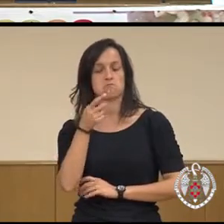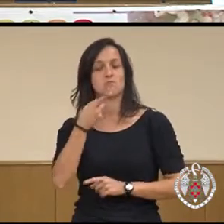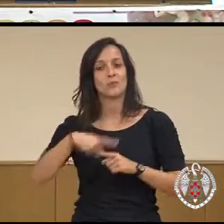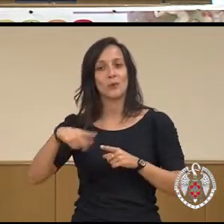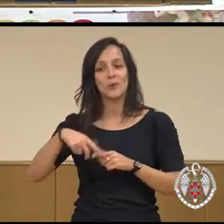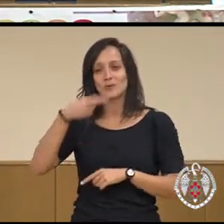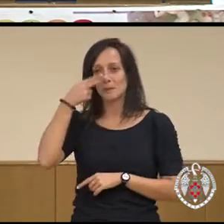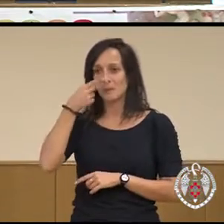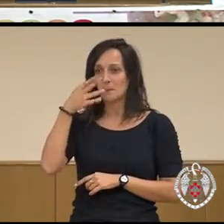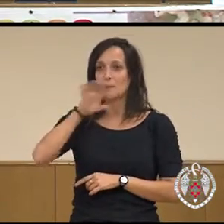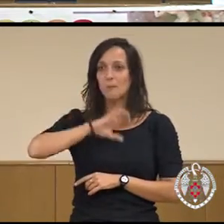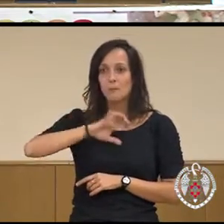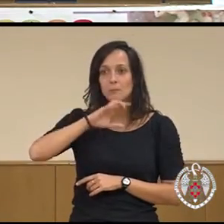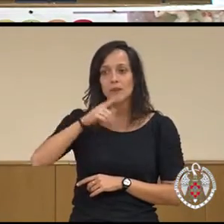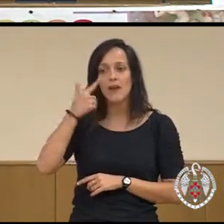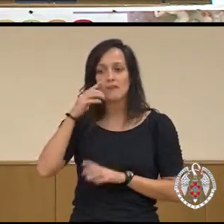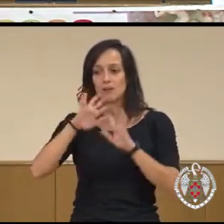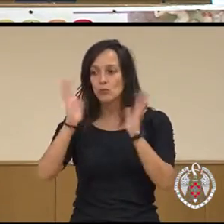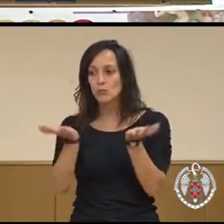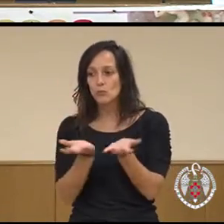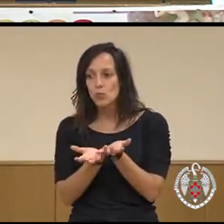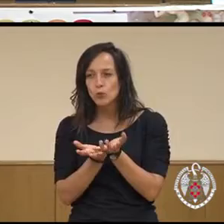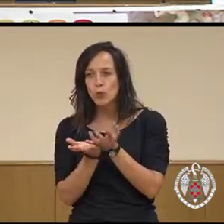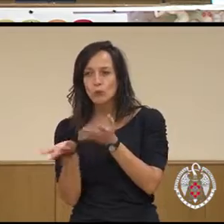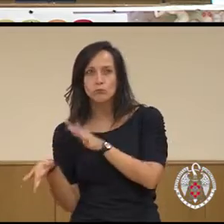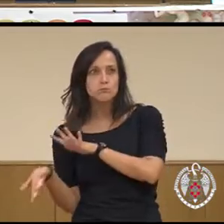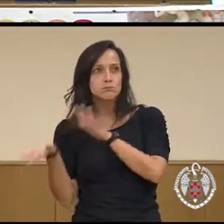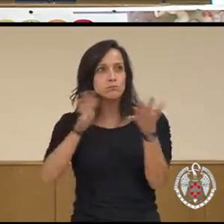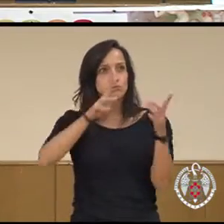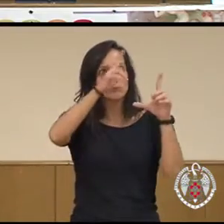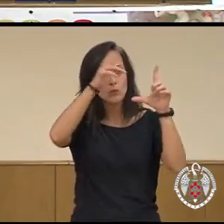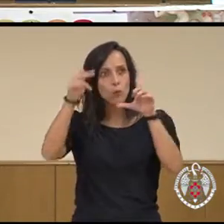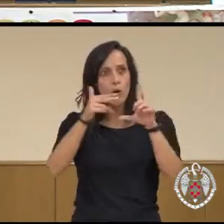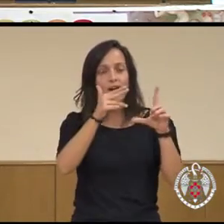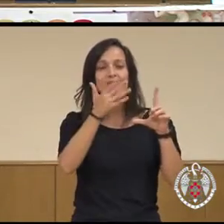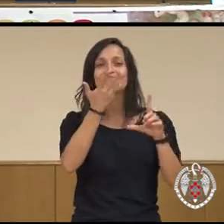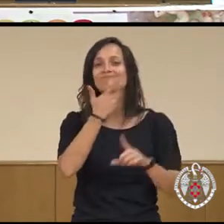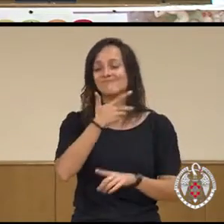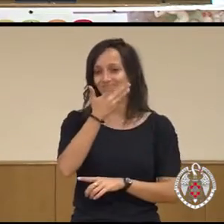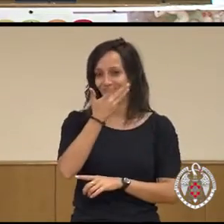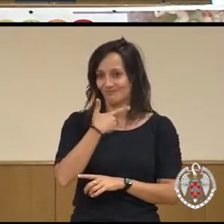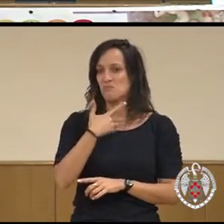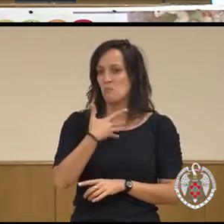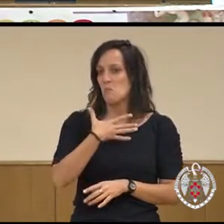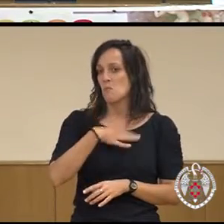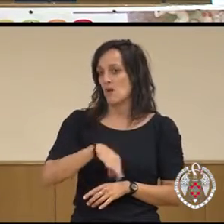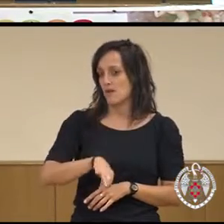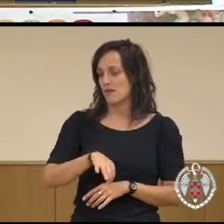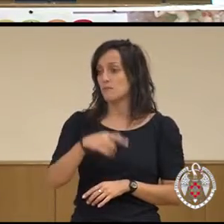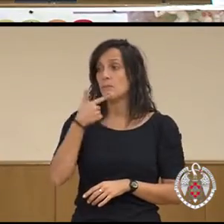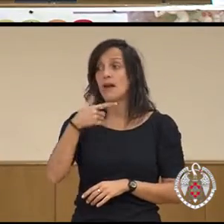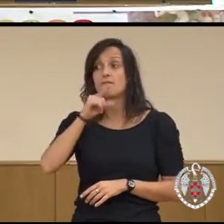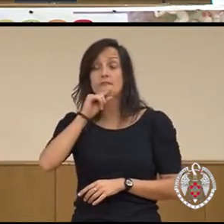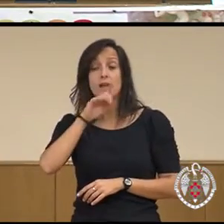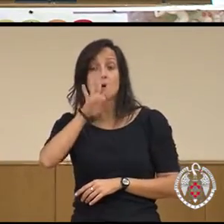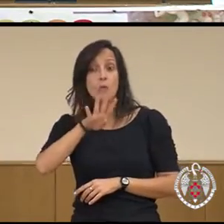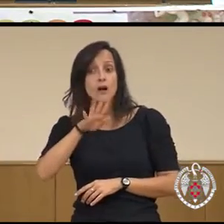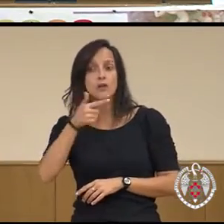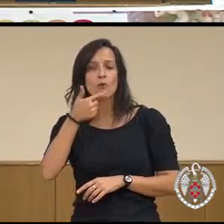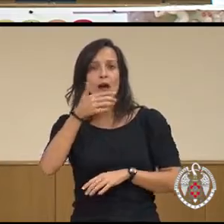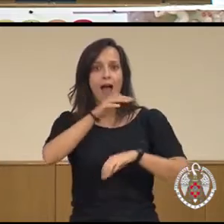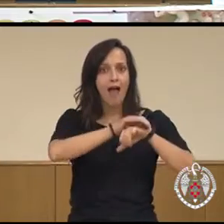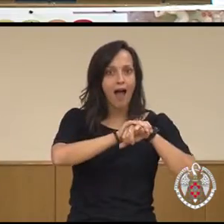permiten conocer el mismo mundo que está representado en sus cuadros. Bien, Felipe IV fue el amigo, el rey y